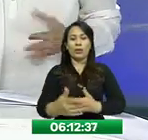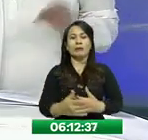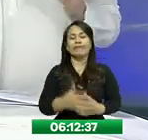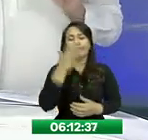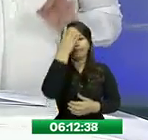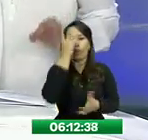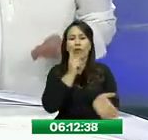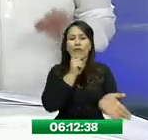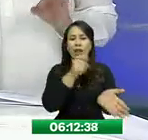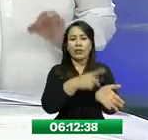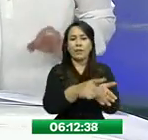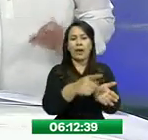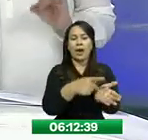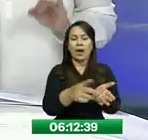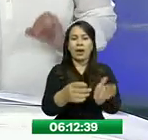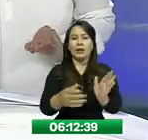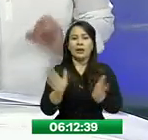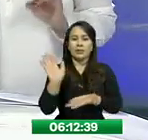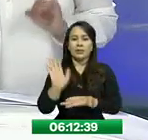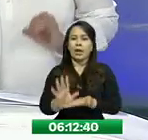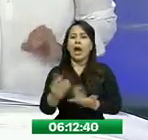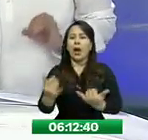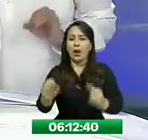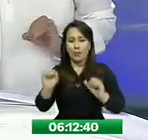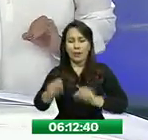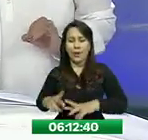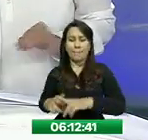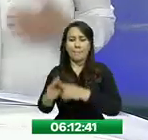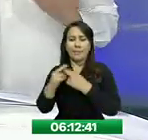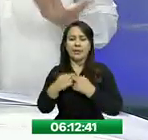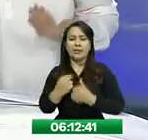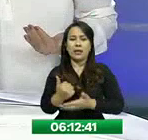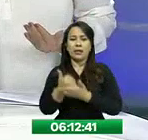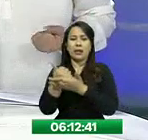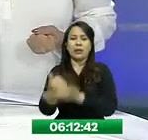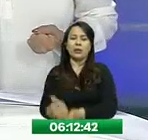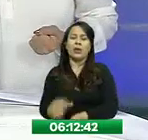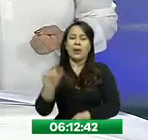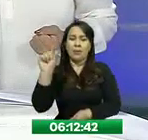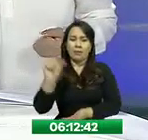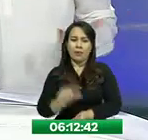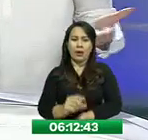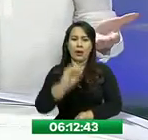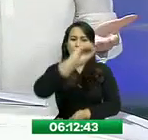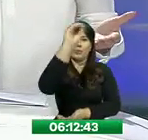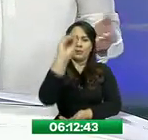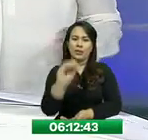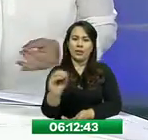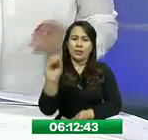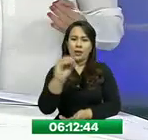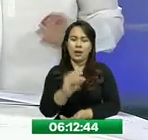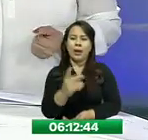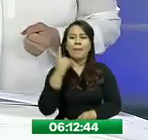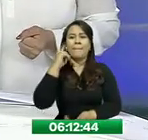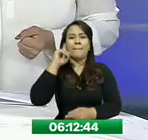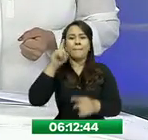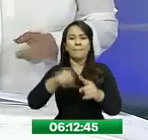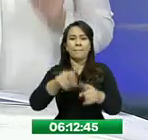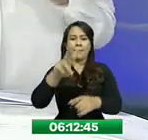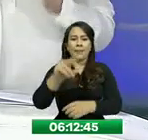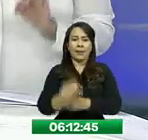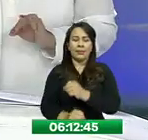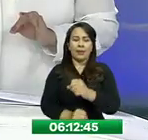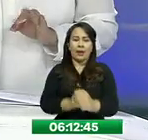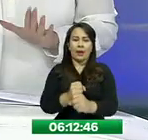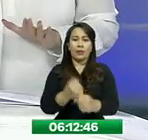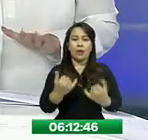coactiva podrán beneficiarse del crédito educativo social con bajas tasas de interés y a un plazo de hasta 20 años.